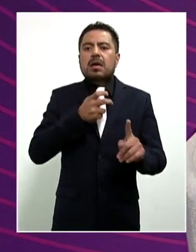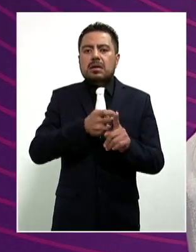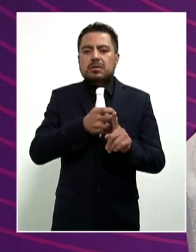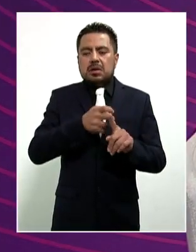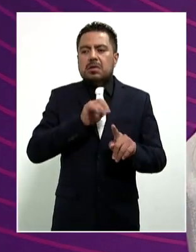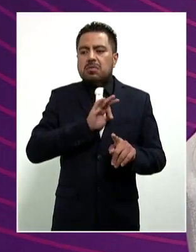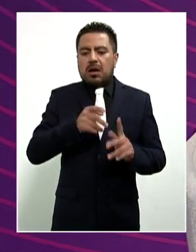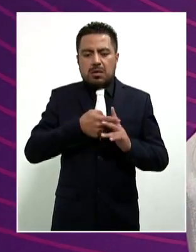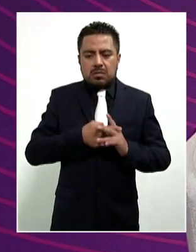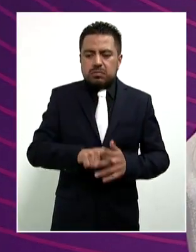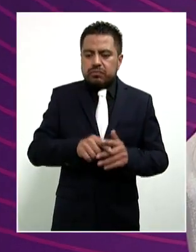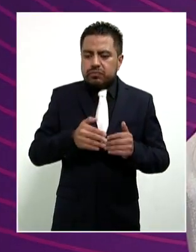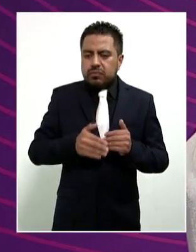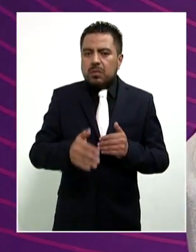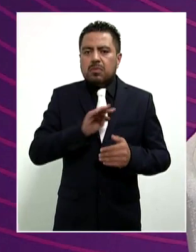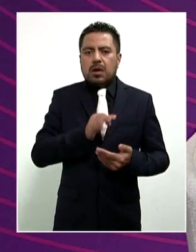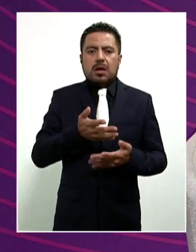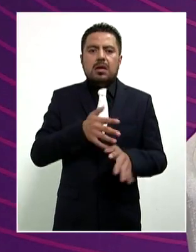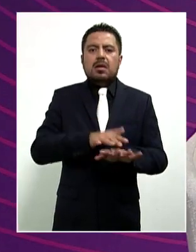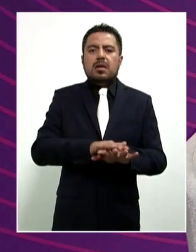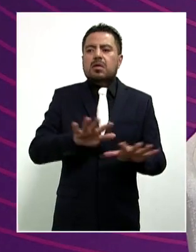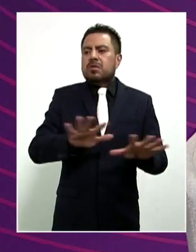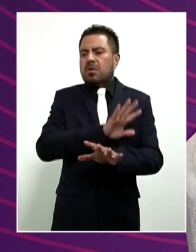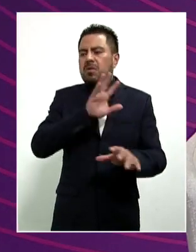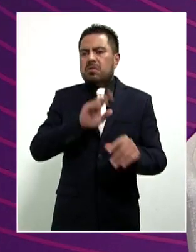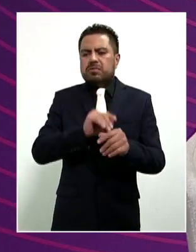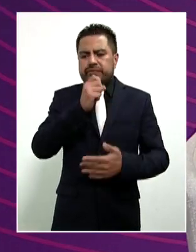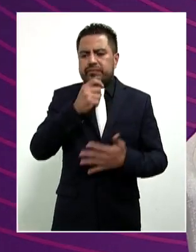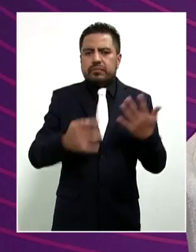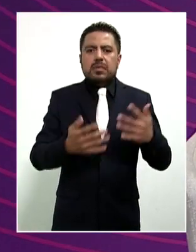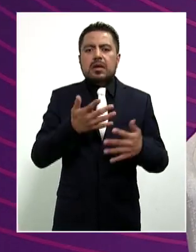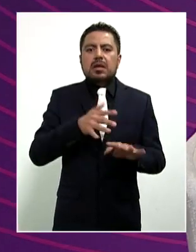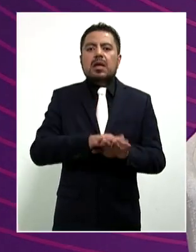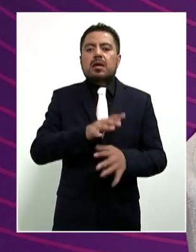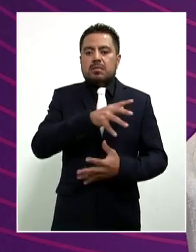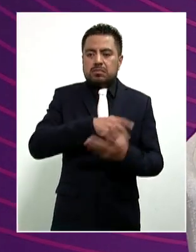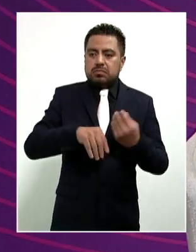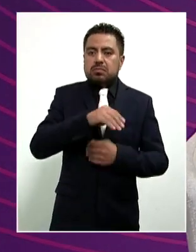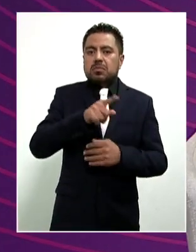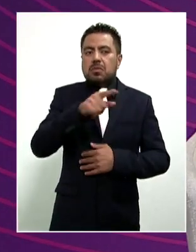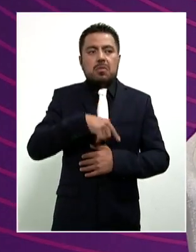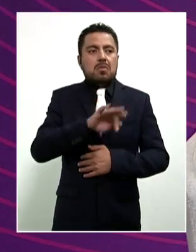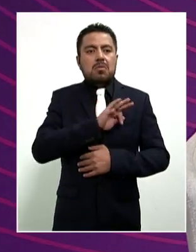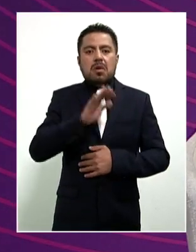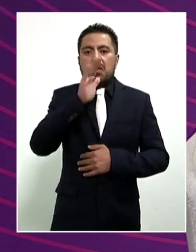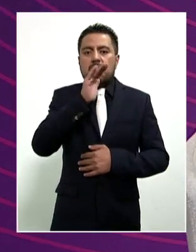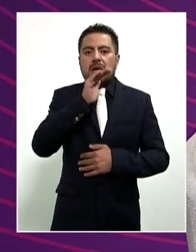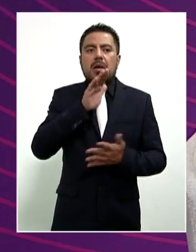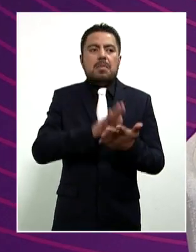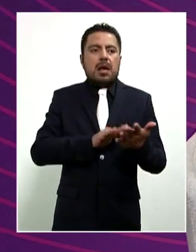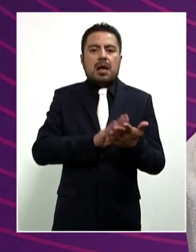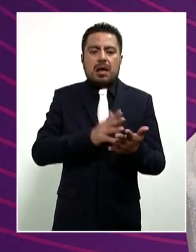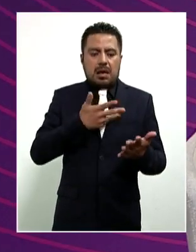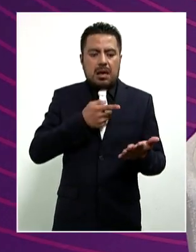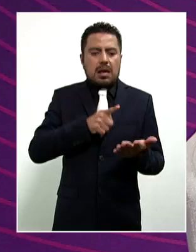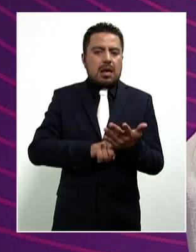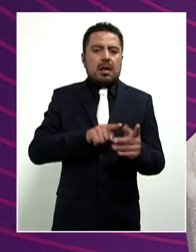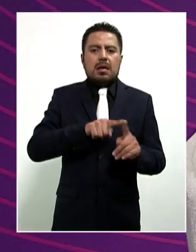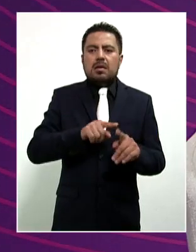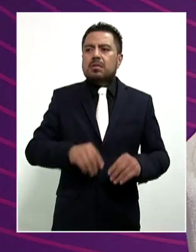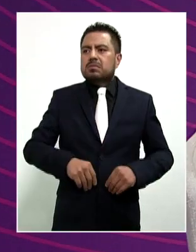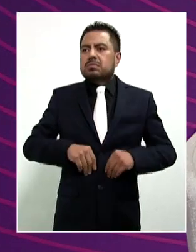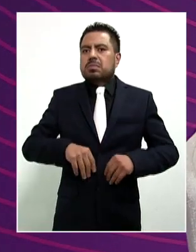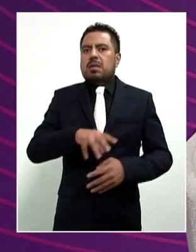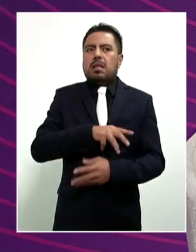punto de arranque para poderte integrar en todos los distintos aspectos. La integración económica, tú no puedes estar, por mucho que tengas un papel,